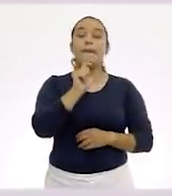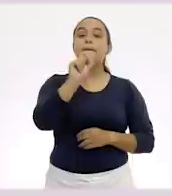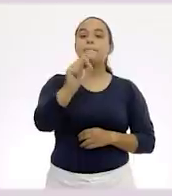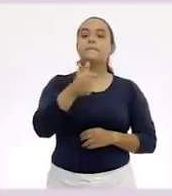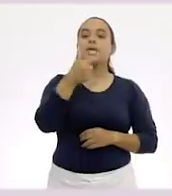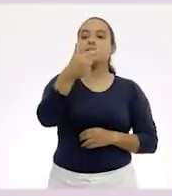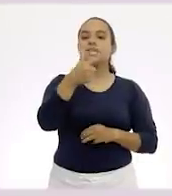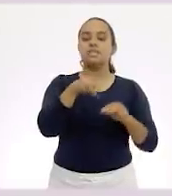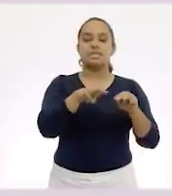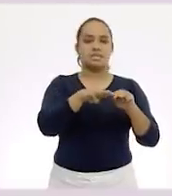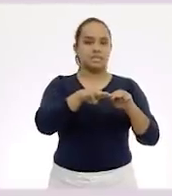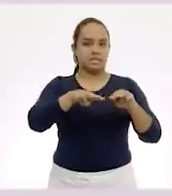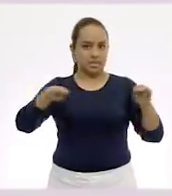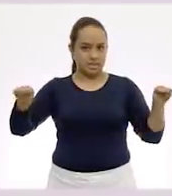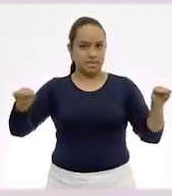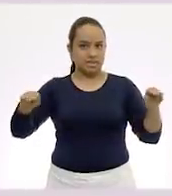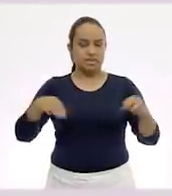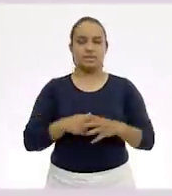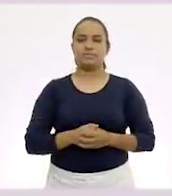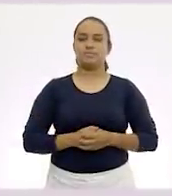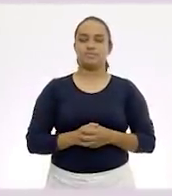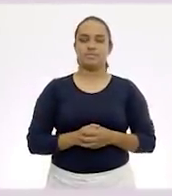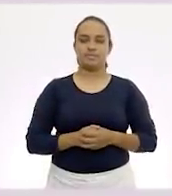27 metros.